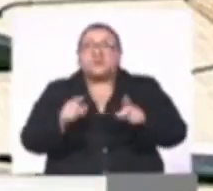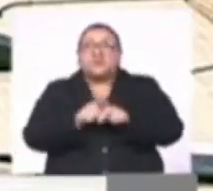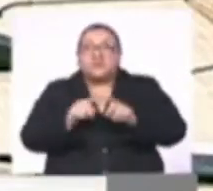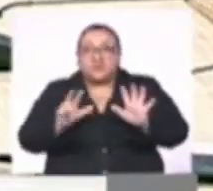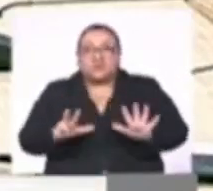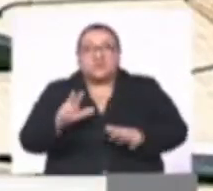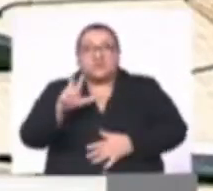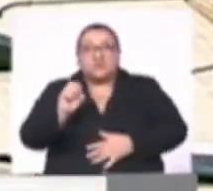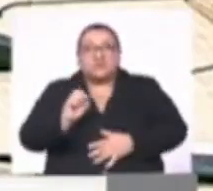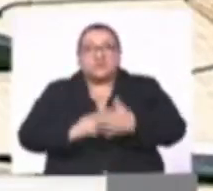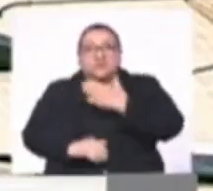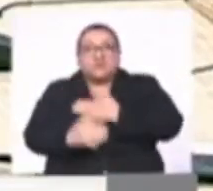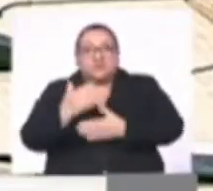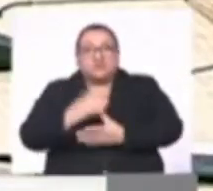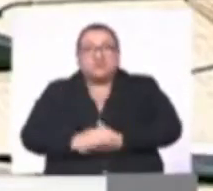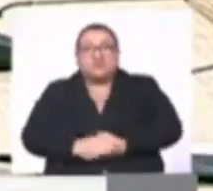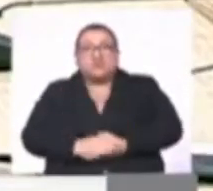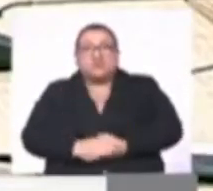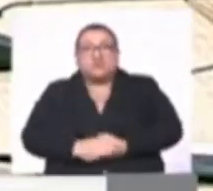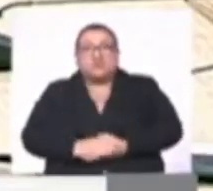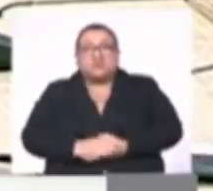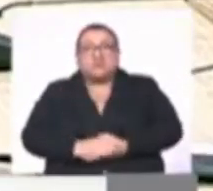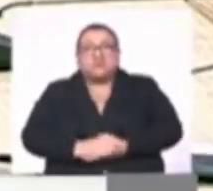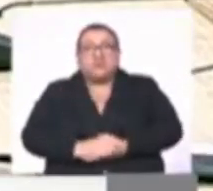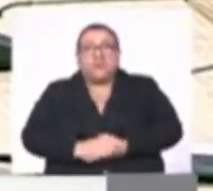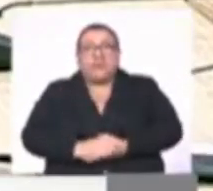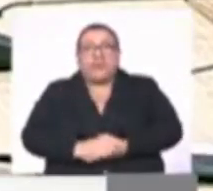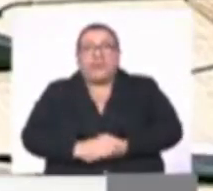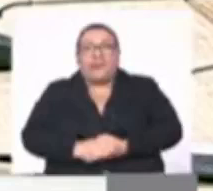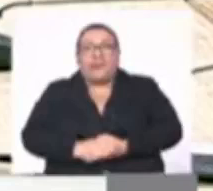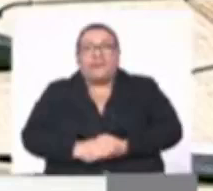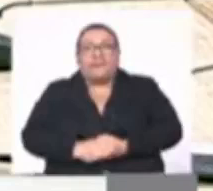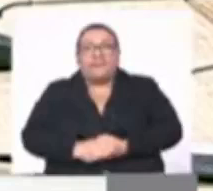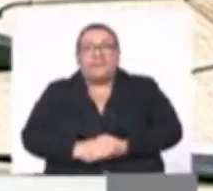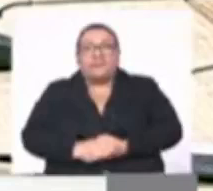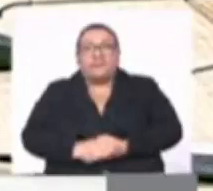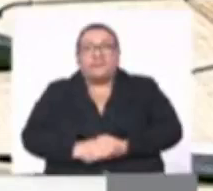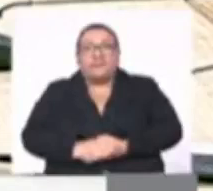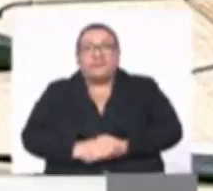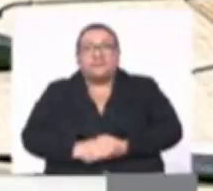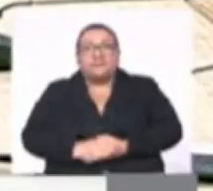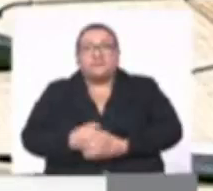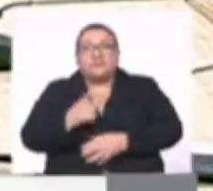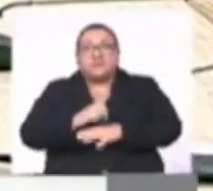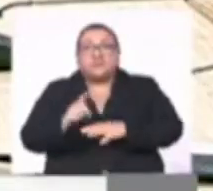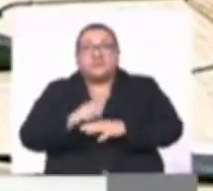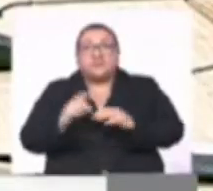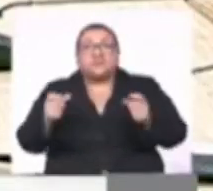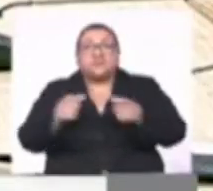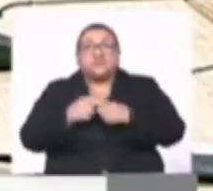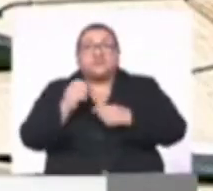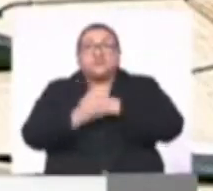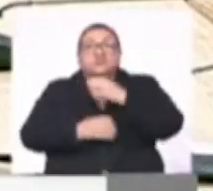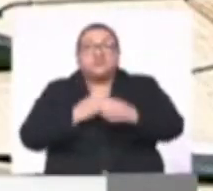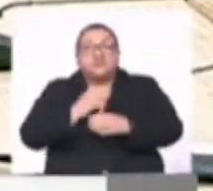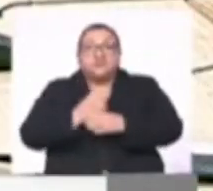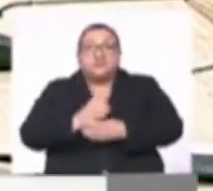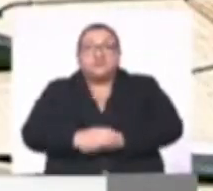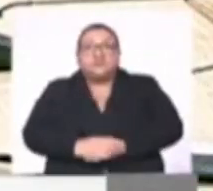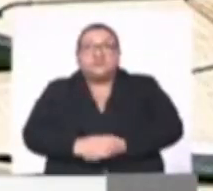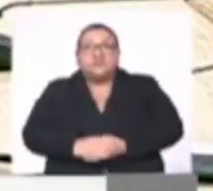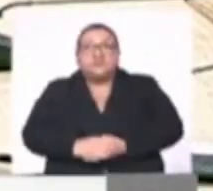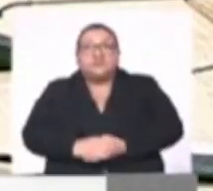las 8:30 de la mañana, es decir, en pocos minutos nada más, va a realizarse, desarrollarse la Comisión de Ciencia, Innovación